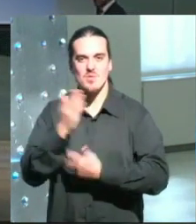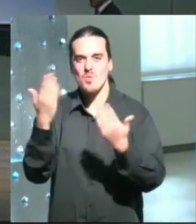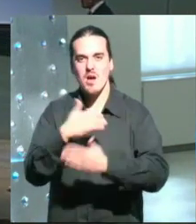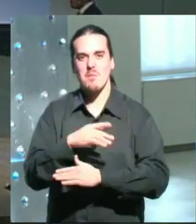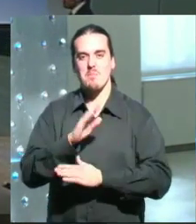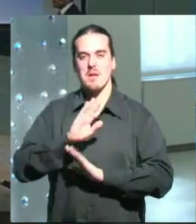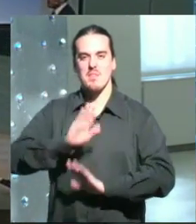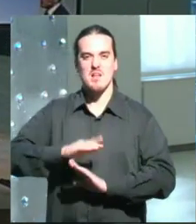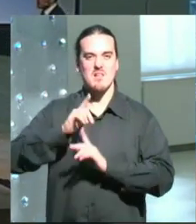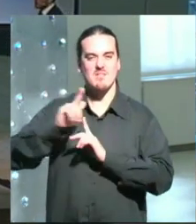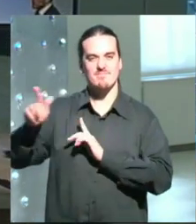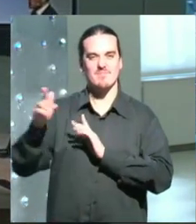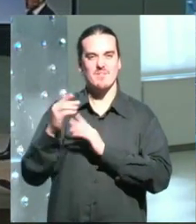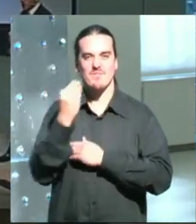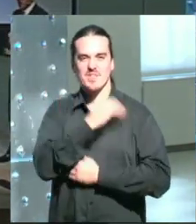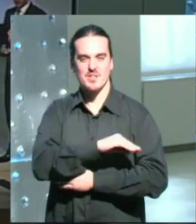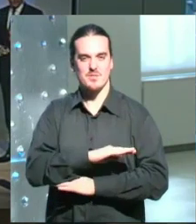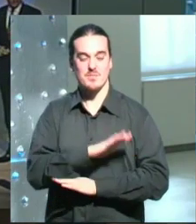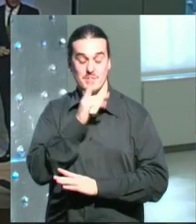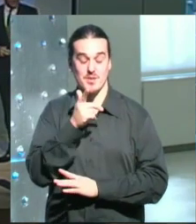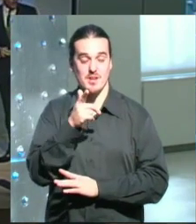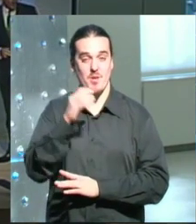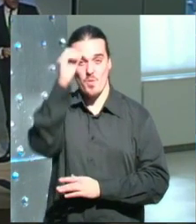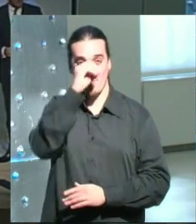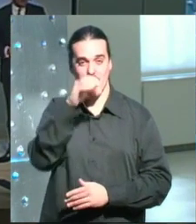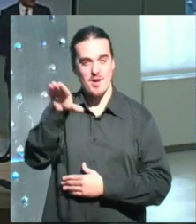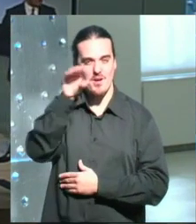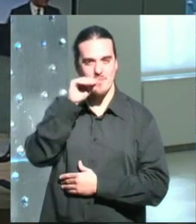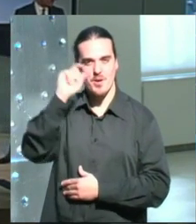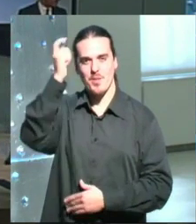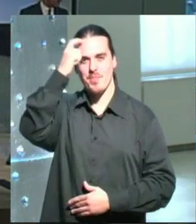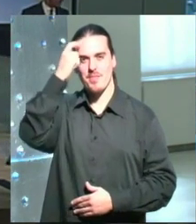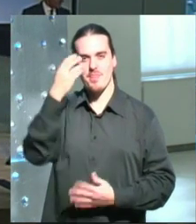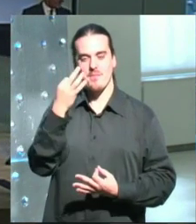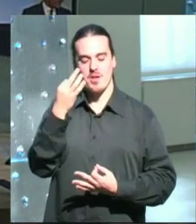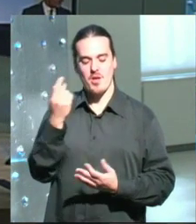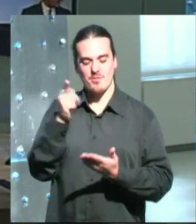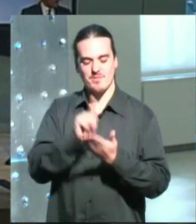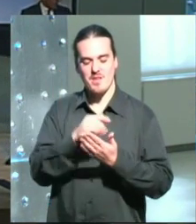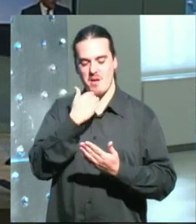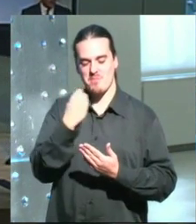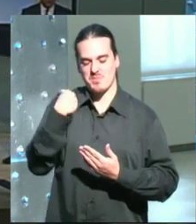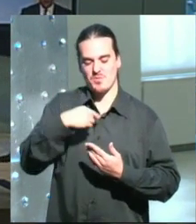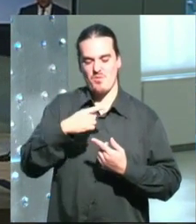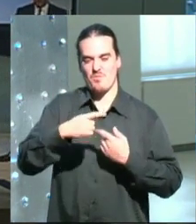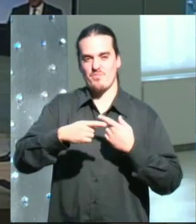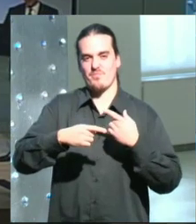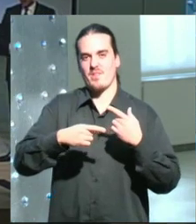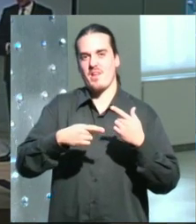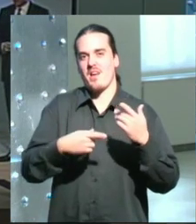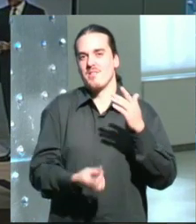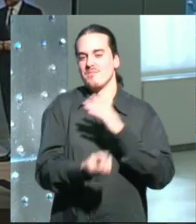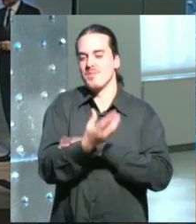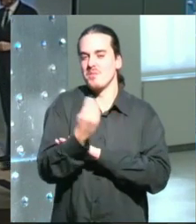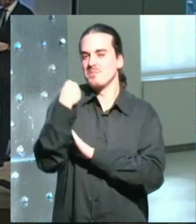Entendió también muy bien el concepto de que no hay que reinventar la rueda. Lo que hay que hacerla es mejor. Y digo